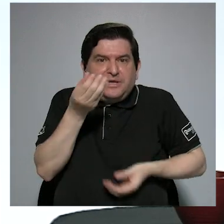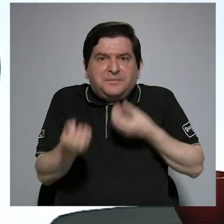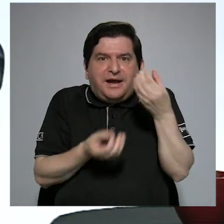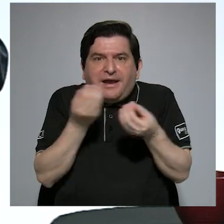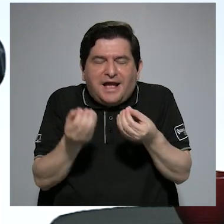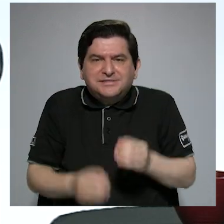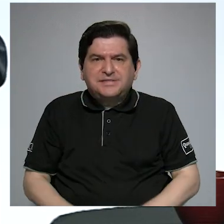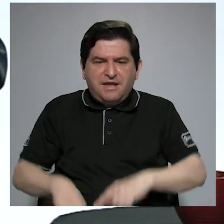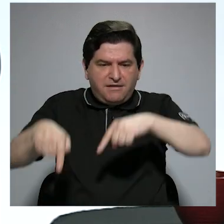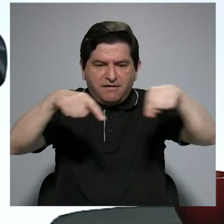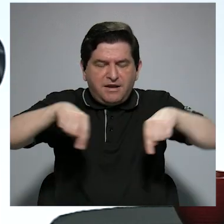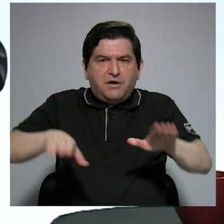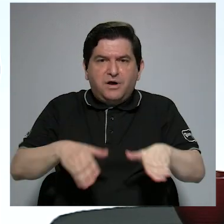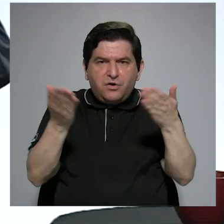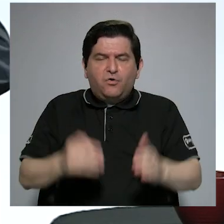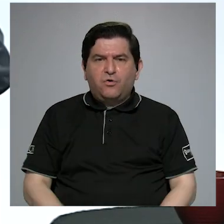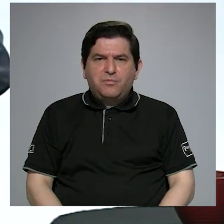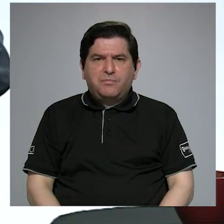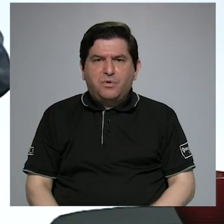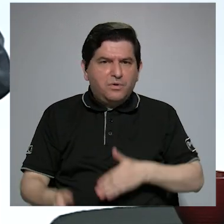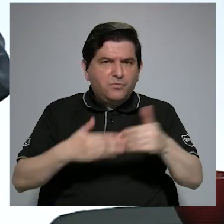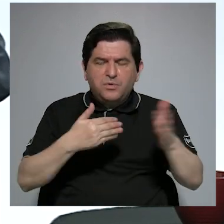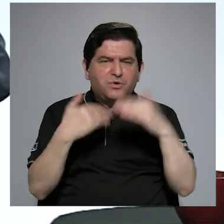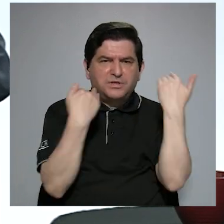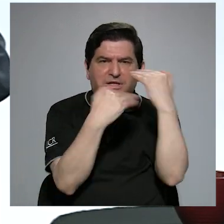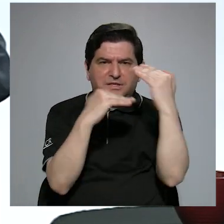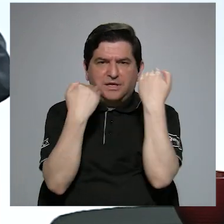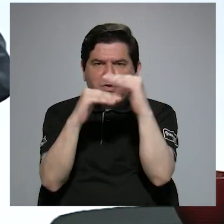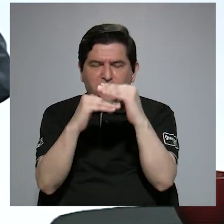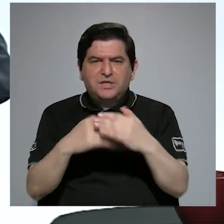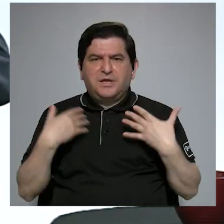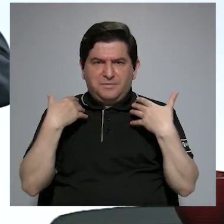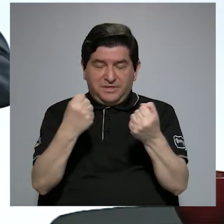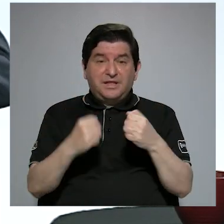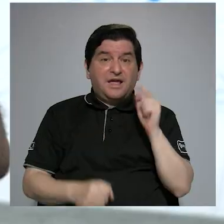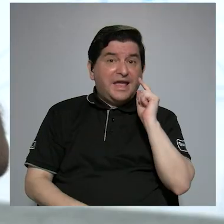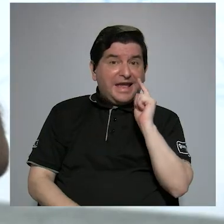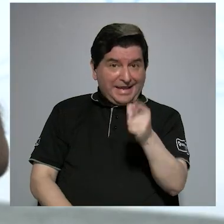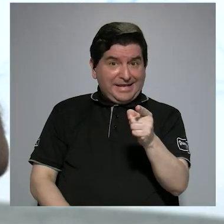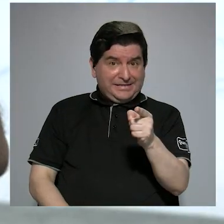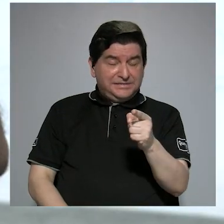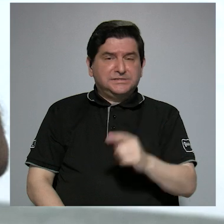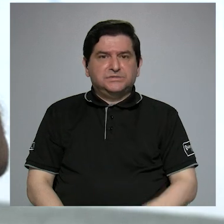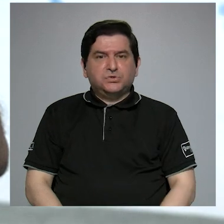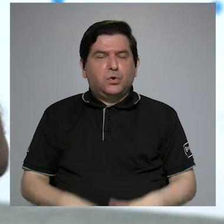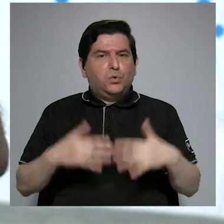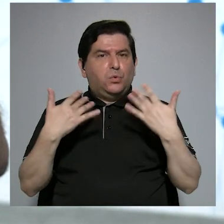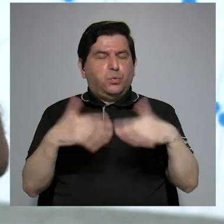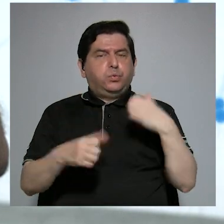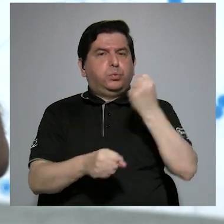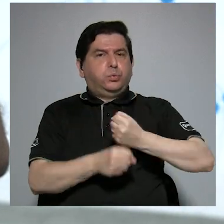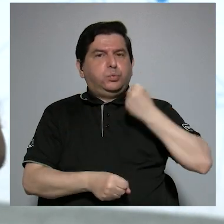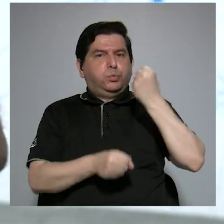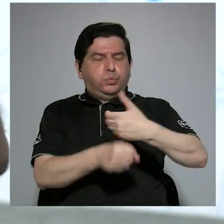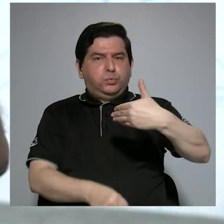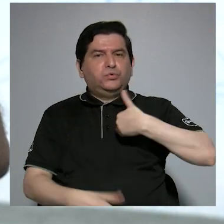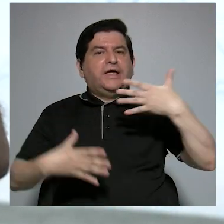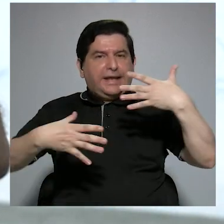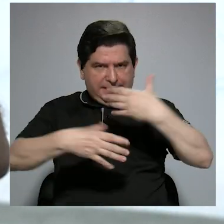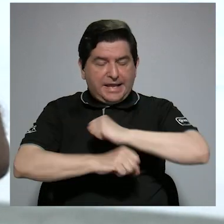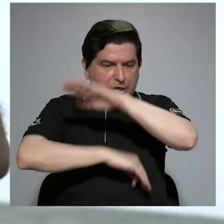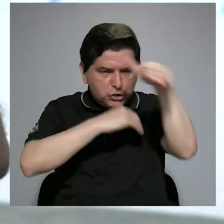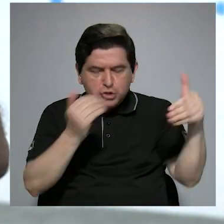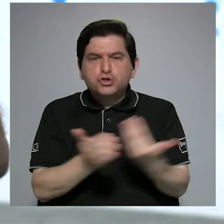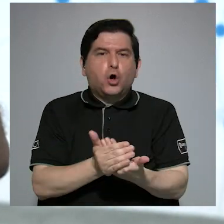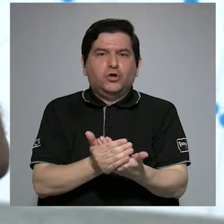con las grabaciones y pese a las restricciones sanitarias que tuvimos. Eso fue un gran esfuerzo que